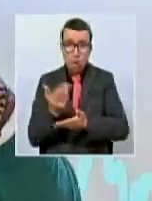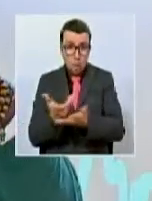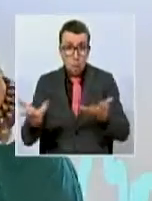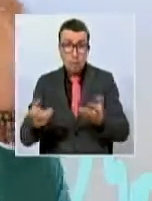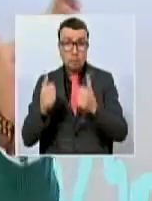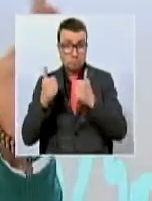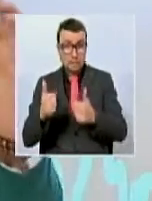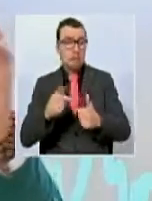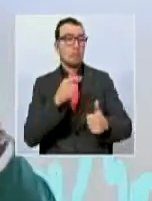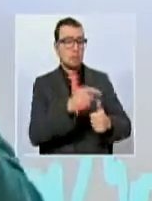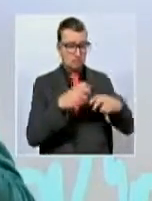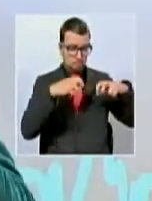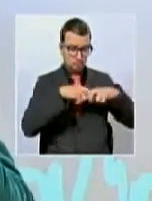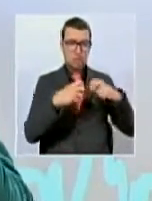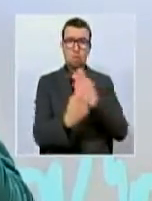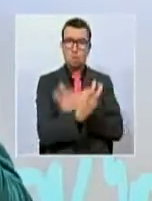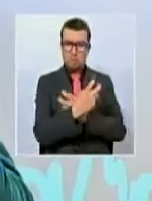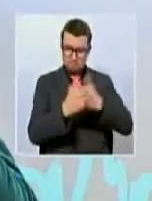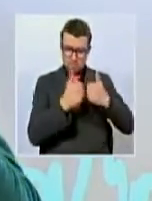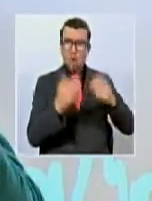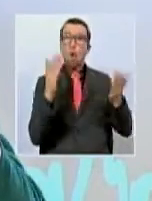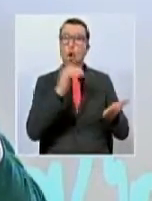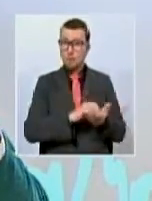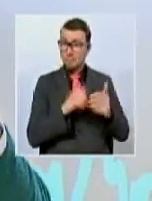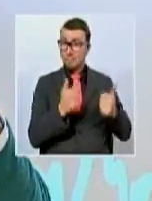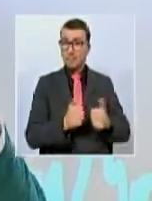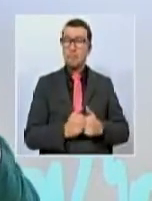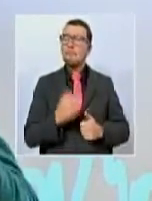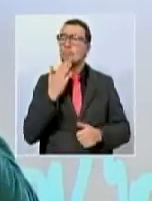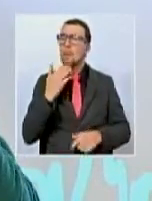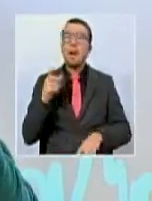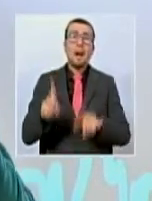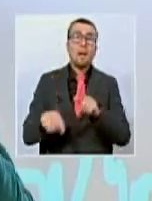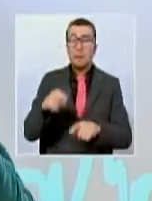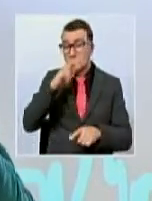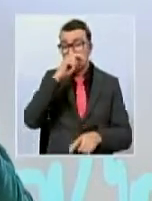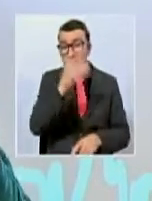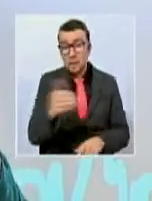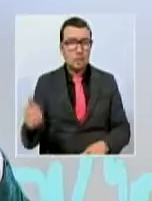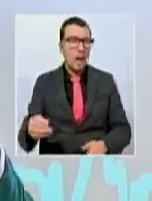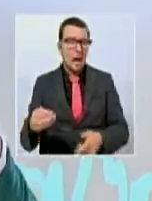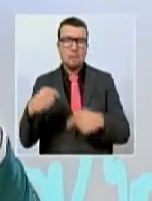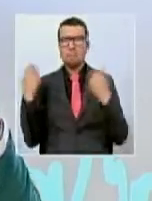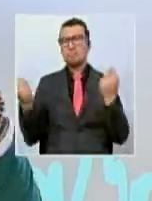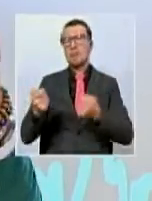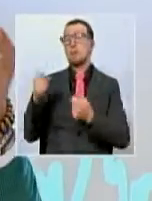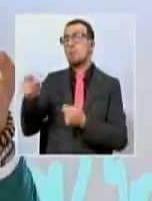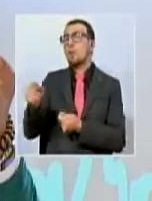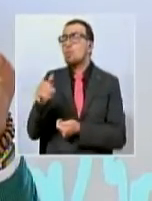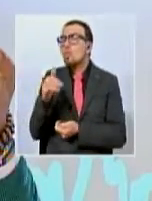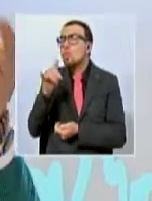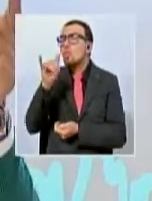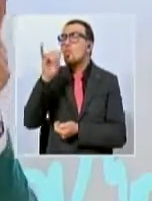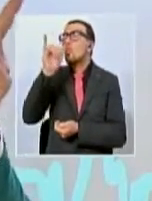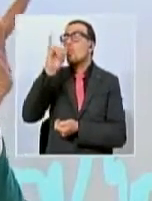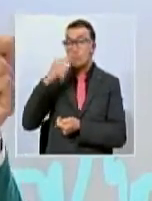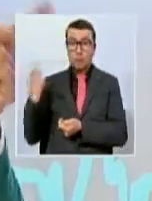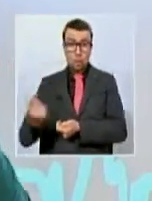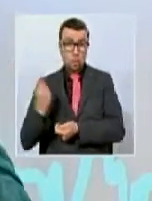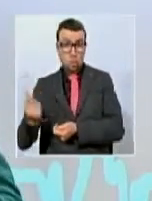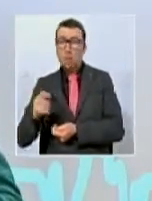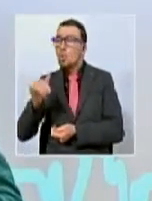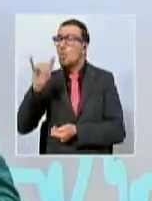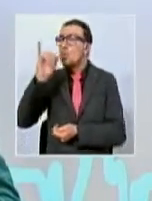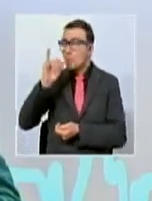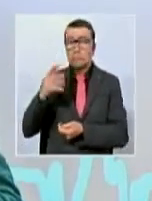a los niños en estos jardines o en las loncheras les dan estos juguitos y demás alimentos, ¿ahí ustedes